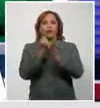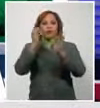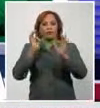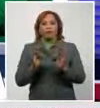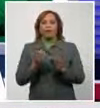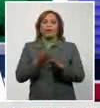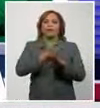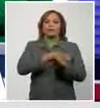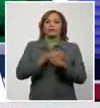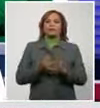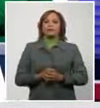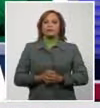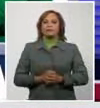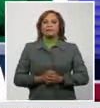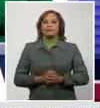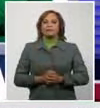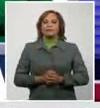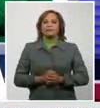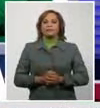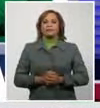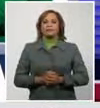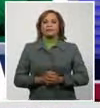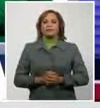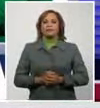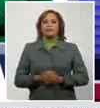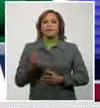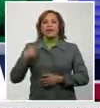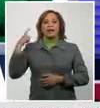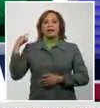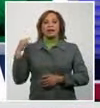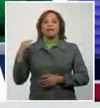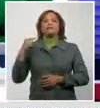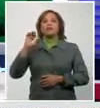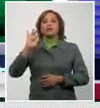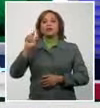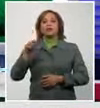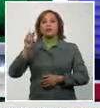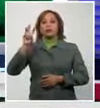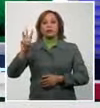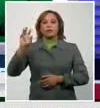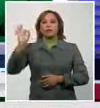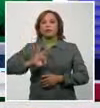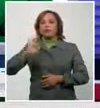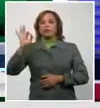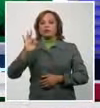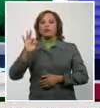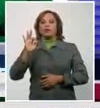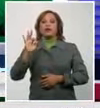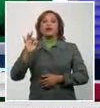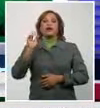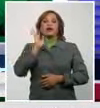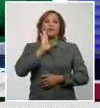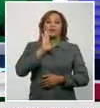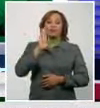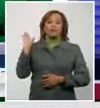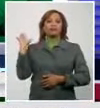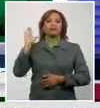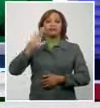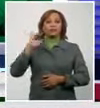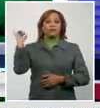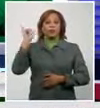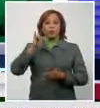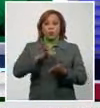previamente. Ayer el 8,3% con fuente de infección en el exterior, y ya